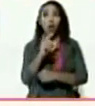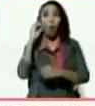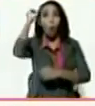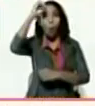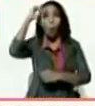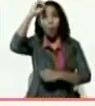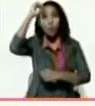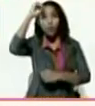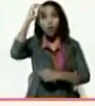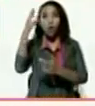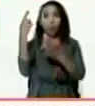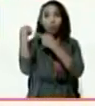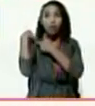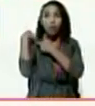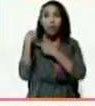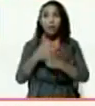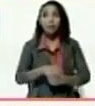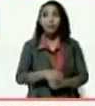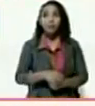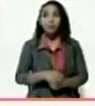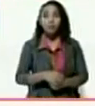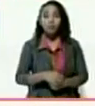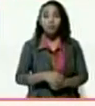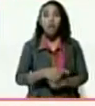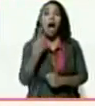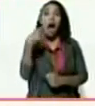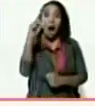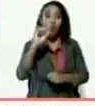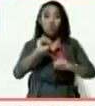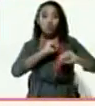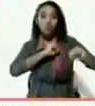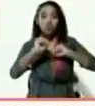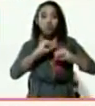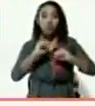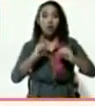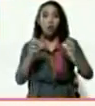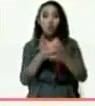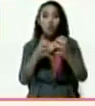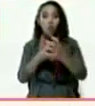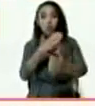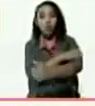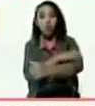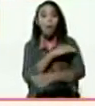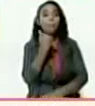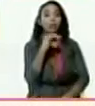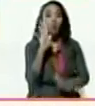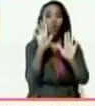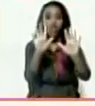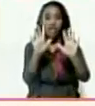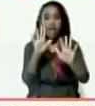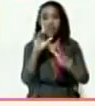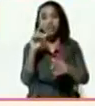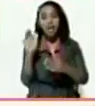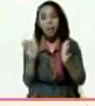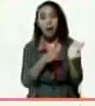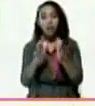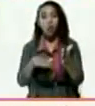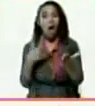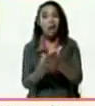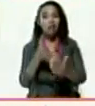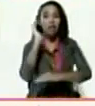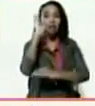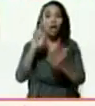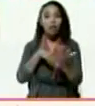respecto. También hay una movilización por parte del sector de la ultraderecha el próximo 10 de marzo hasta la Asamblea Nacional